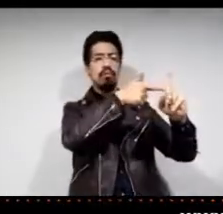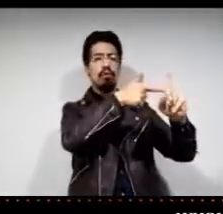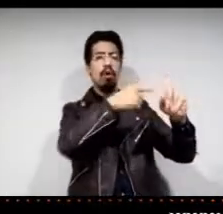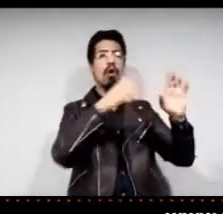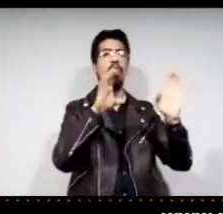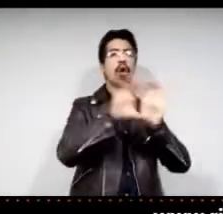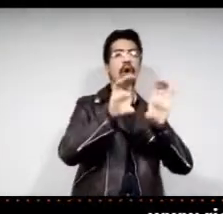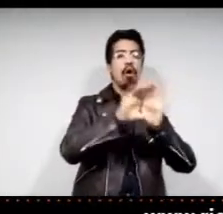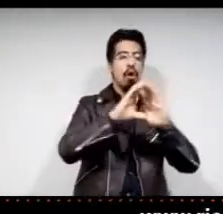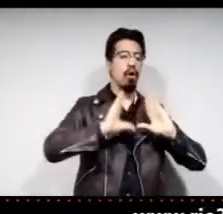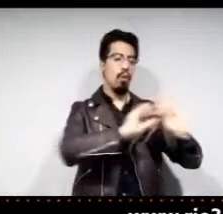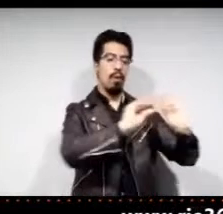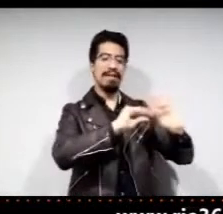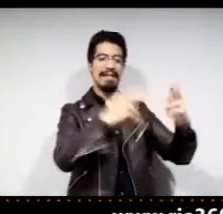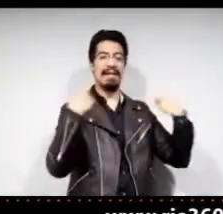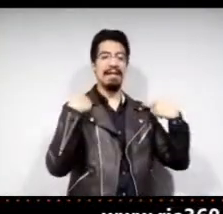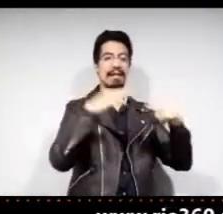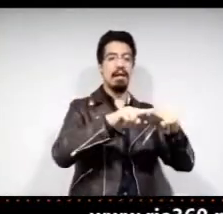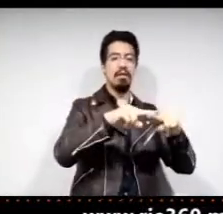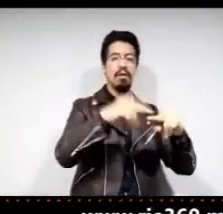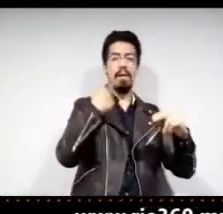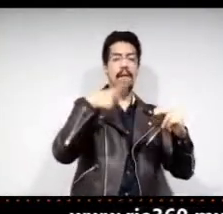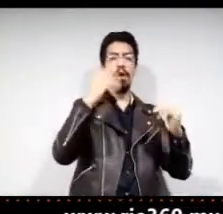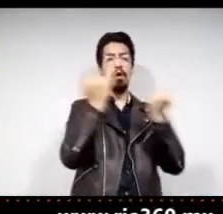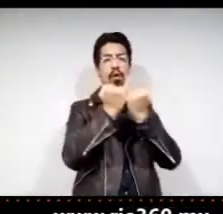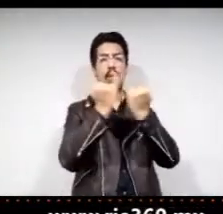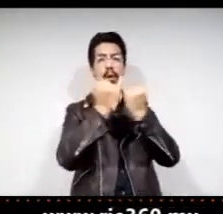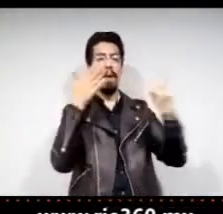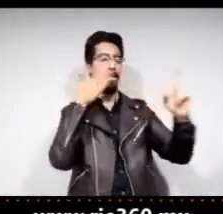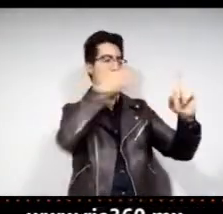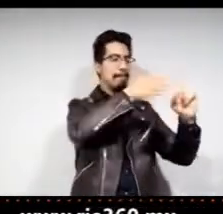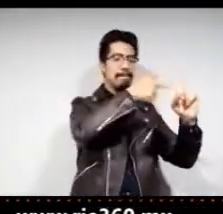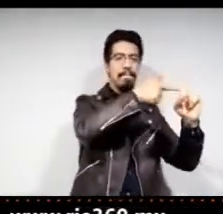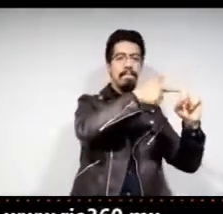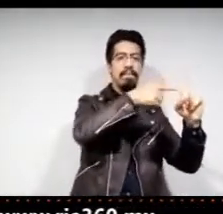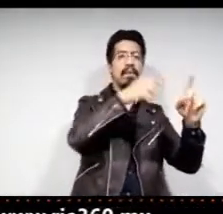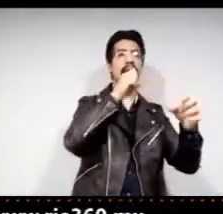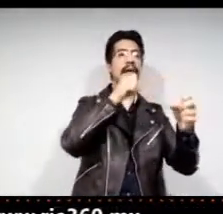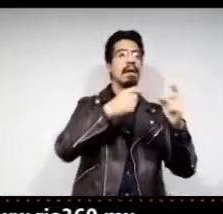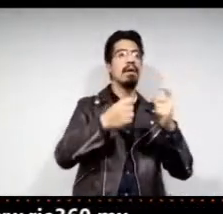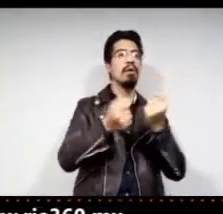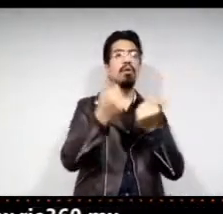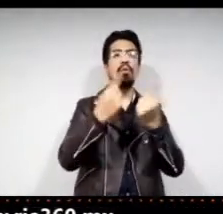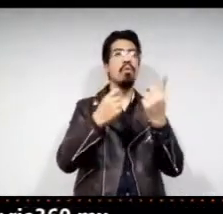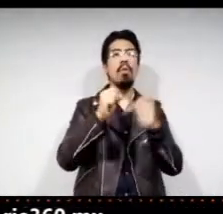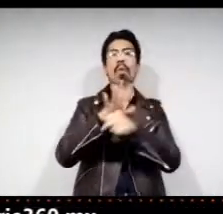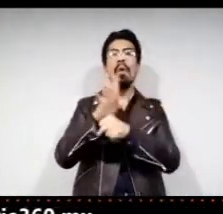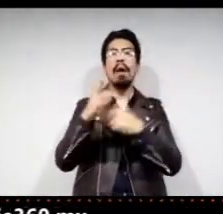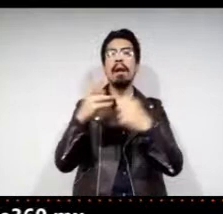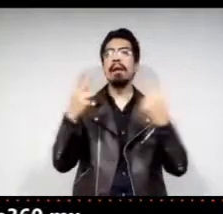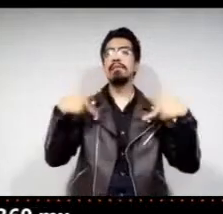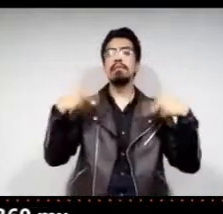profesores, pero también para identificar qué profesores podrían convertirse en entrenadores